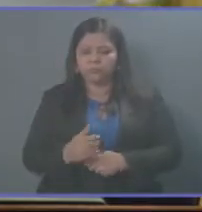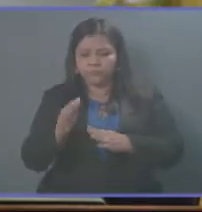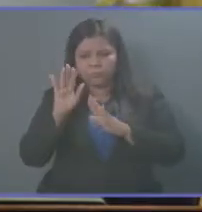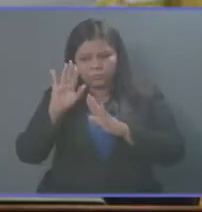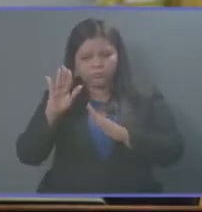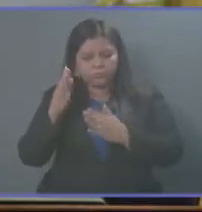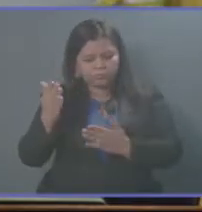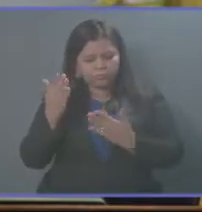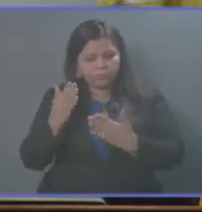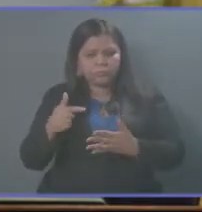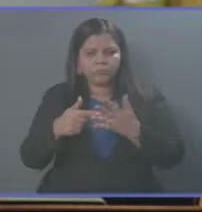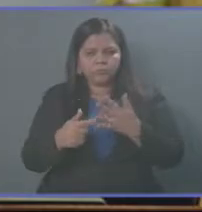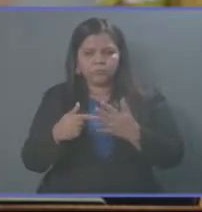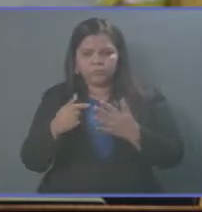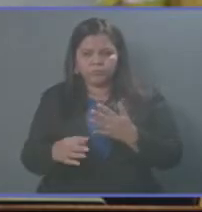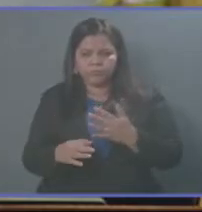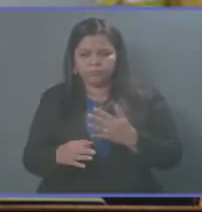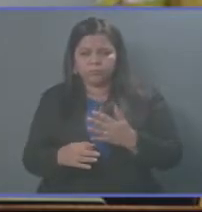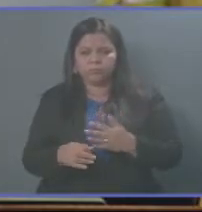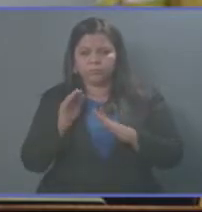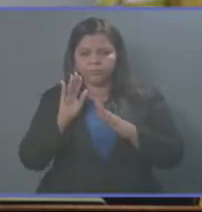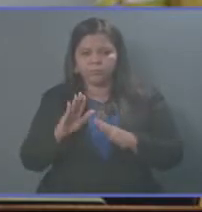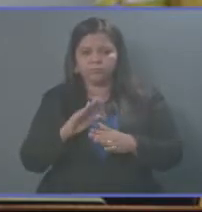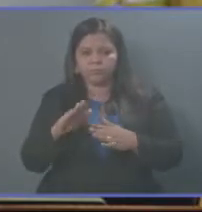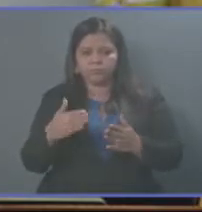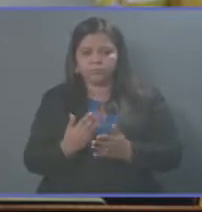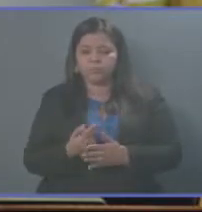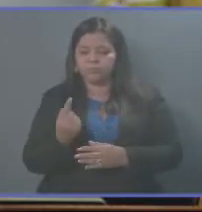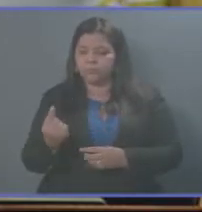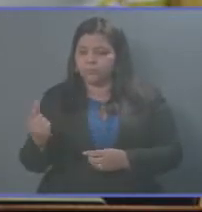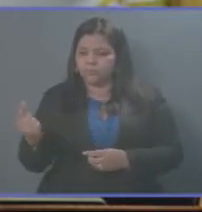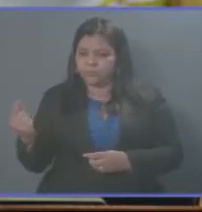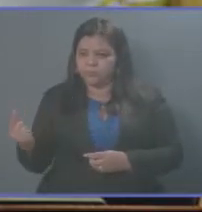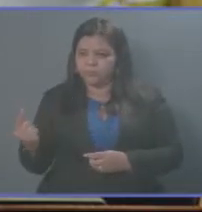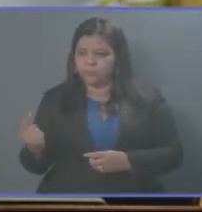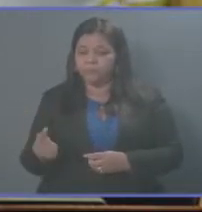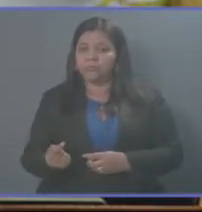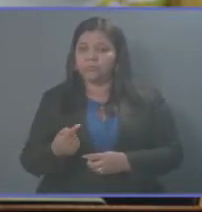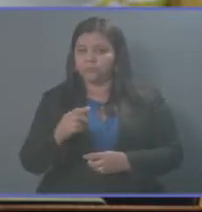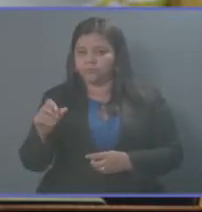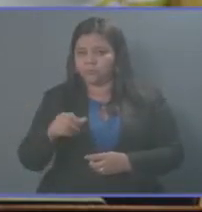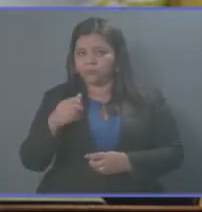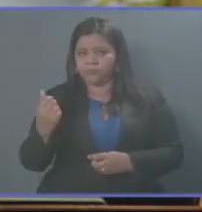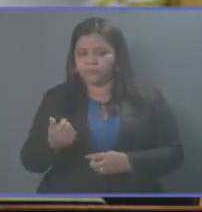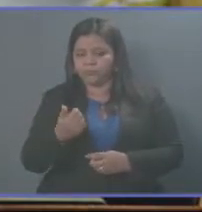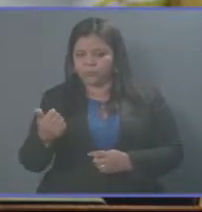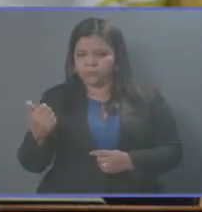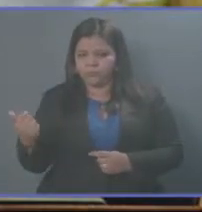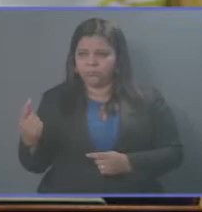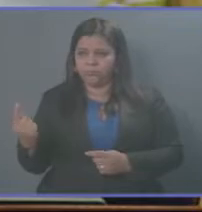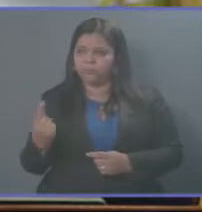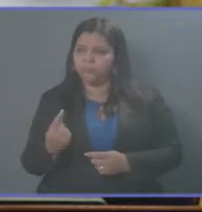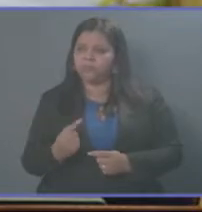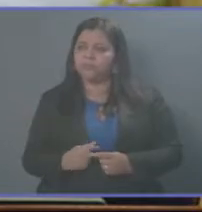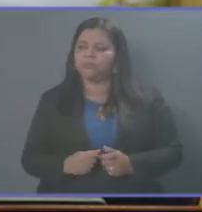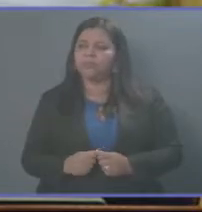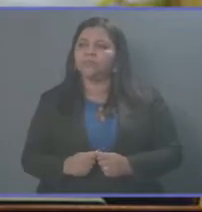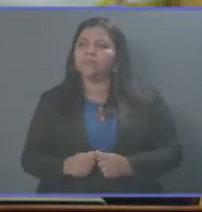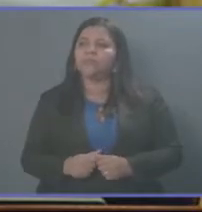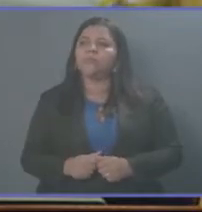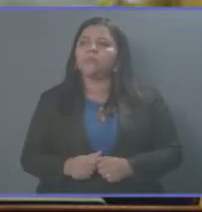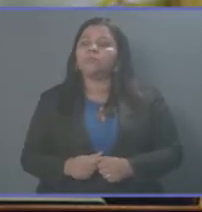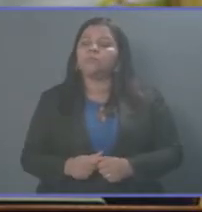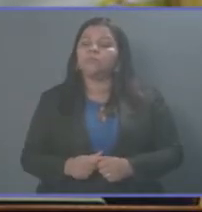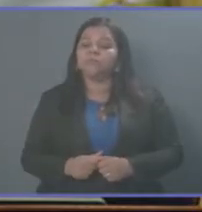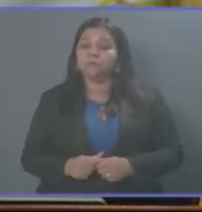a las leyes de tránsito y de respeto a los peatones y de respeto a los otros conductores. Por eso